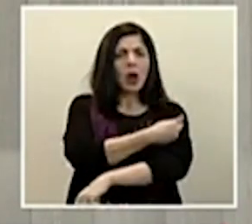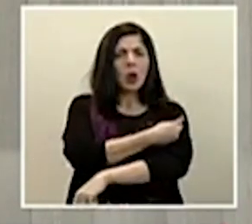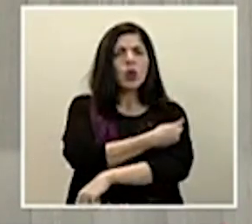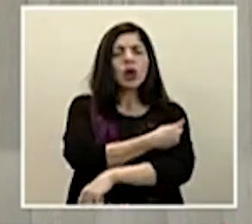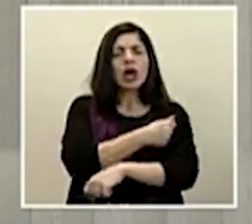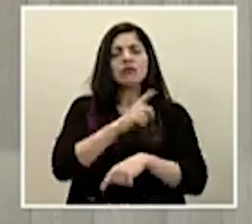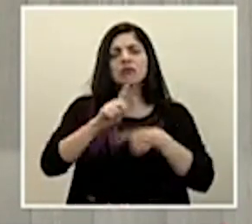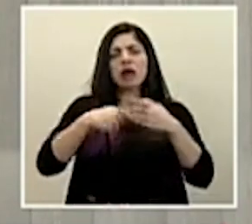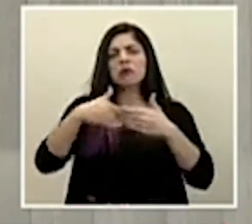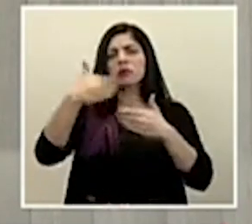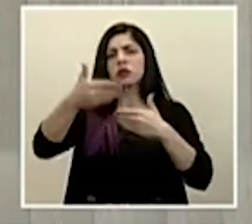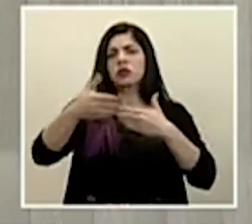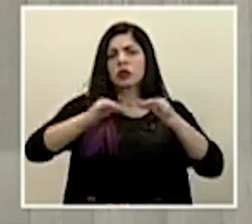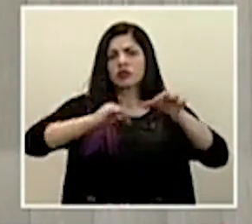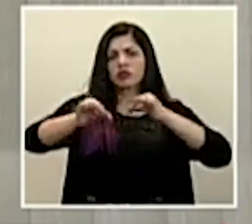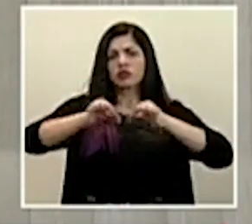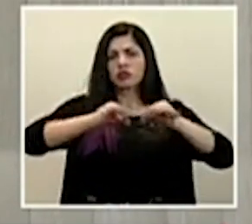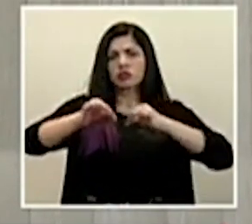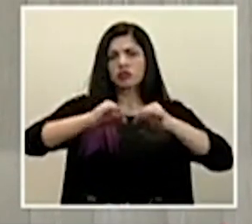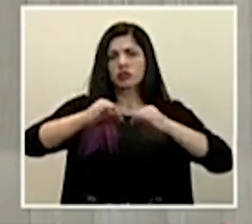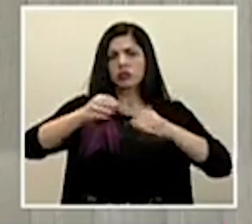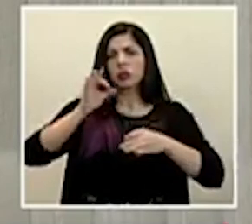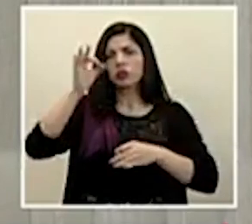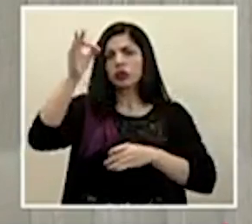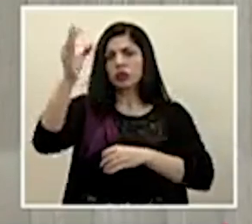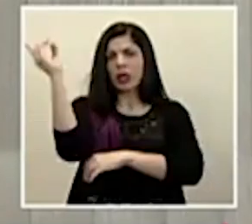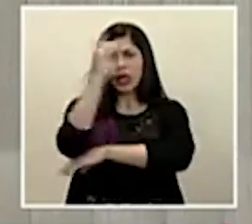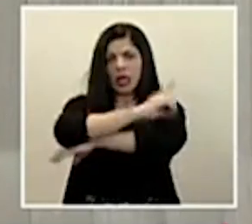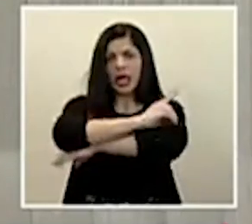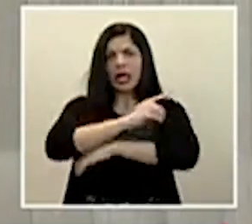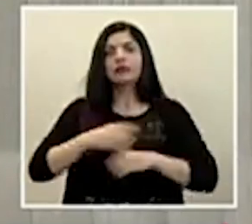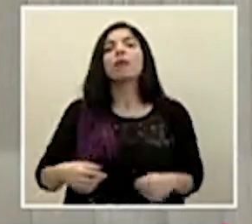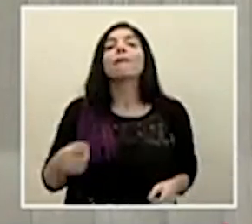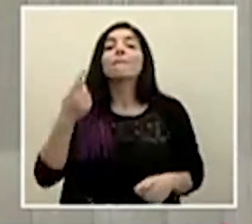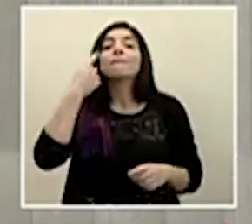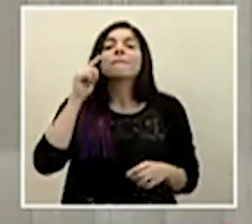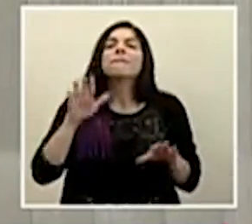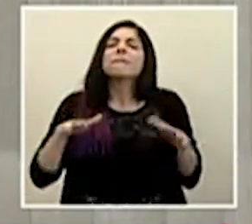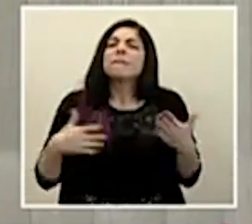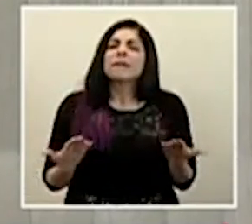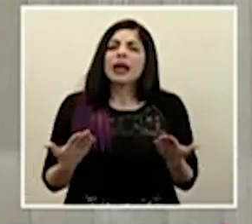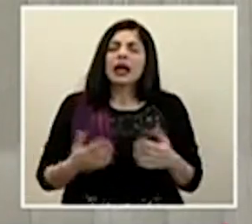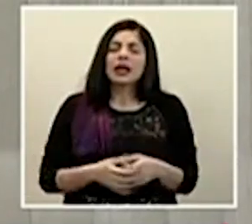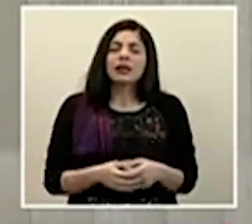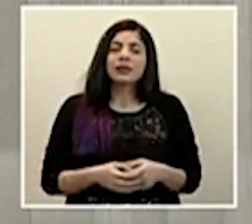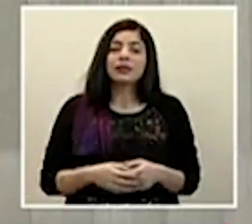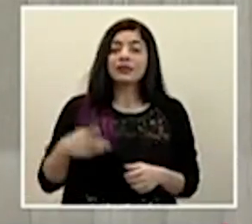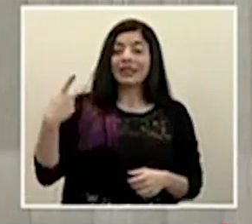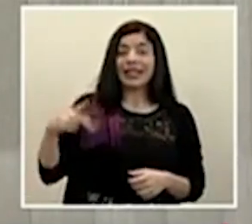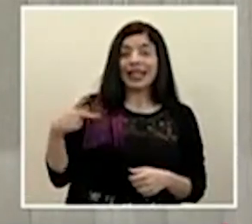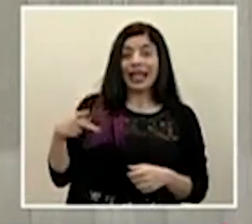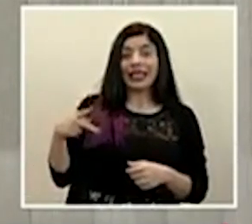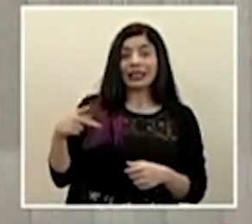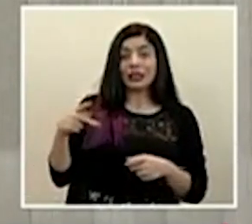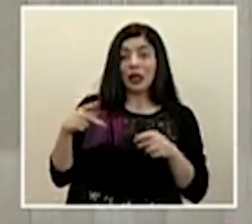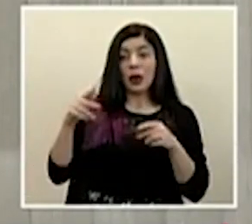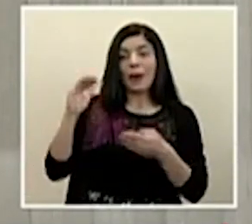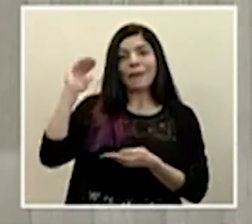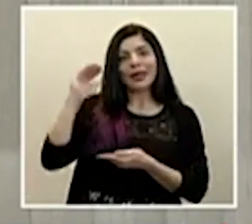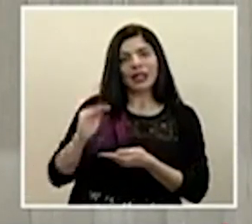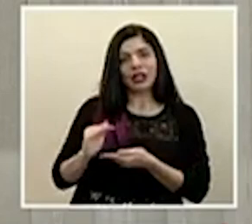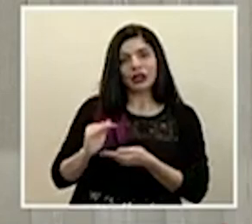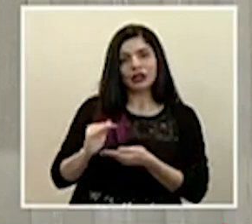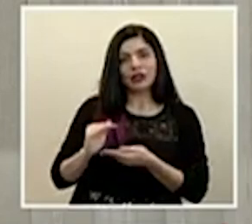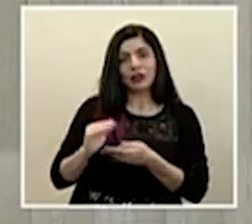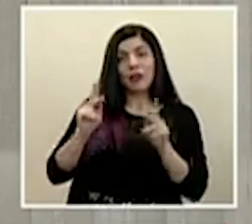a estar explicando en días futuros, para minimizar el riesgo de las personas que tienen